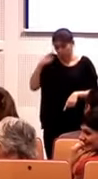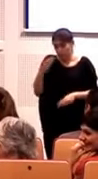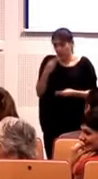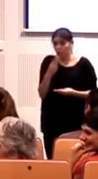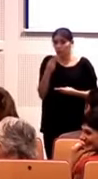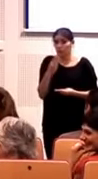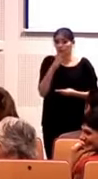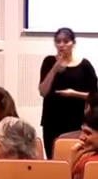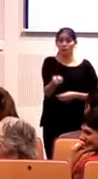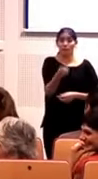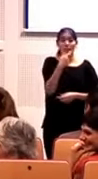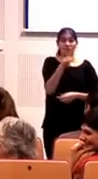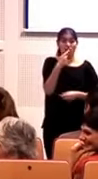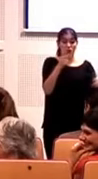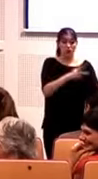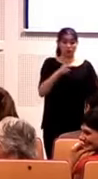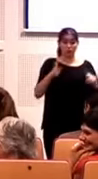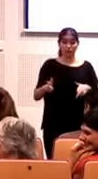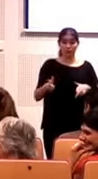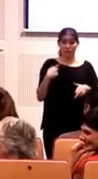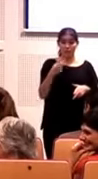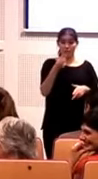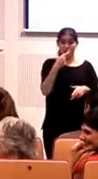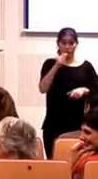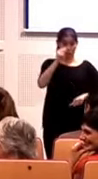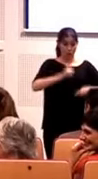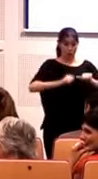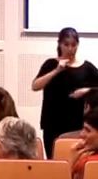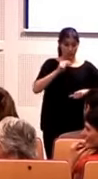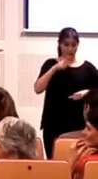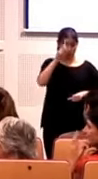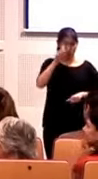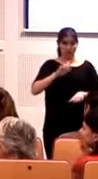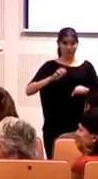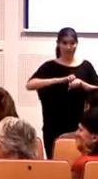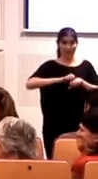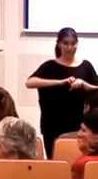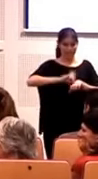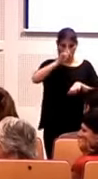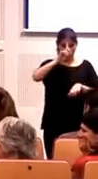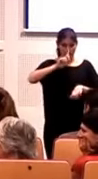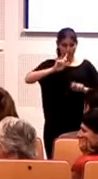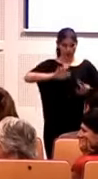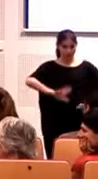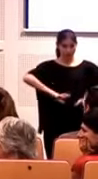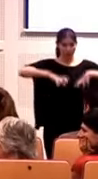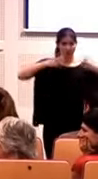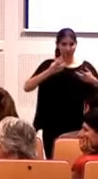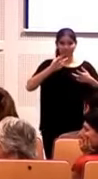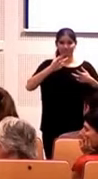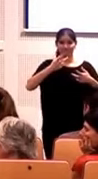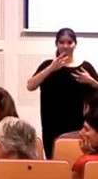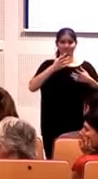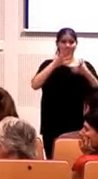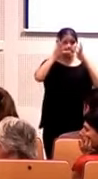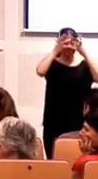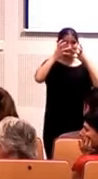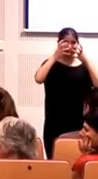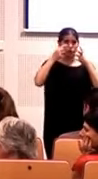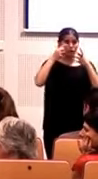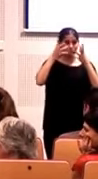de una medicación que le dieron en el hospital para operarlo, que él no sabía que era alérgico, y le produjo una reacción como si dijéramos secarle